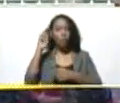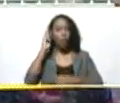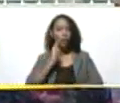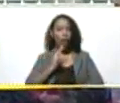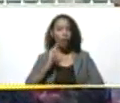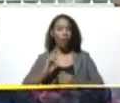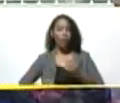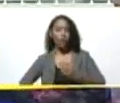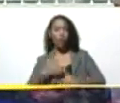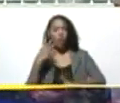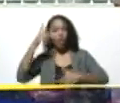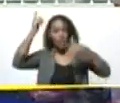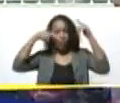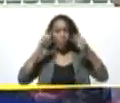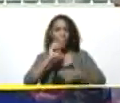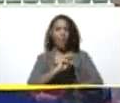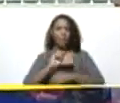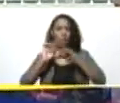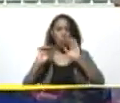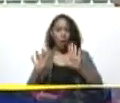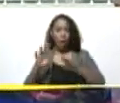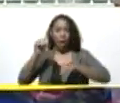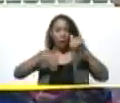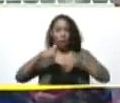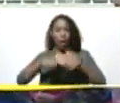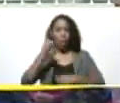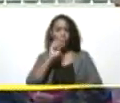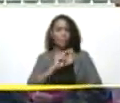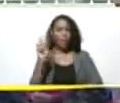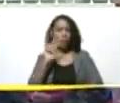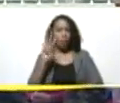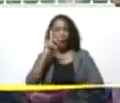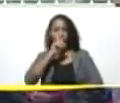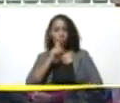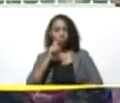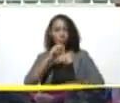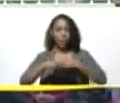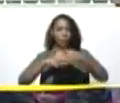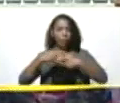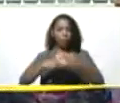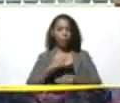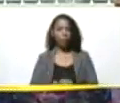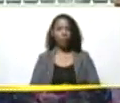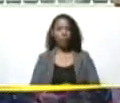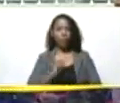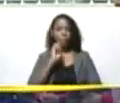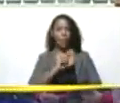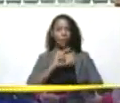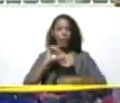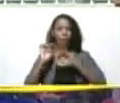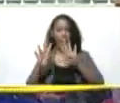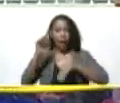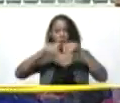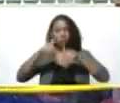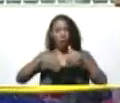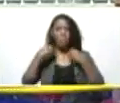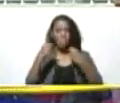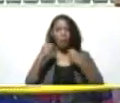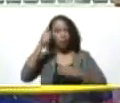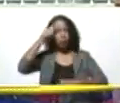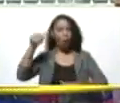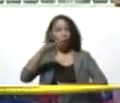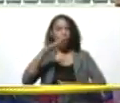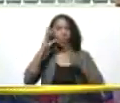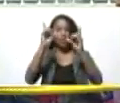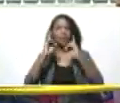Chávez. 29 elecciones en 22 años de revolución, 29 elecciones para que el pueblo